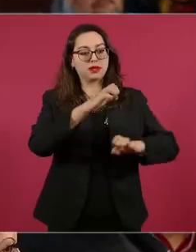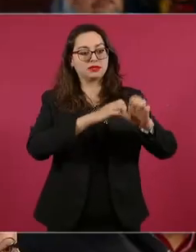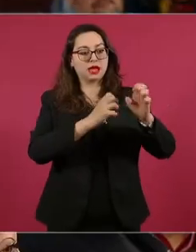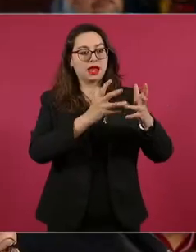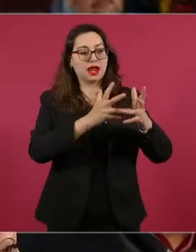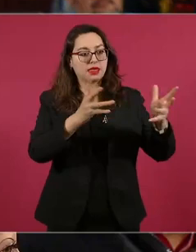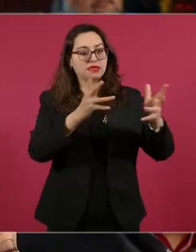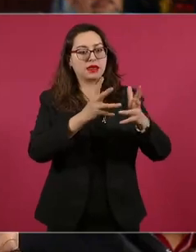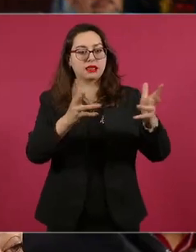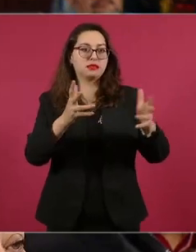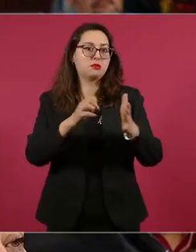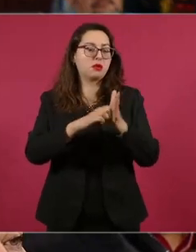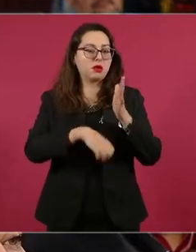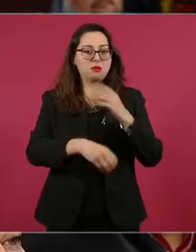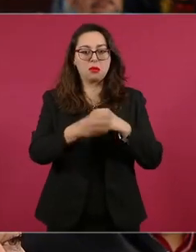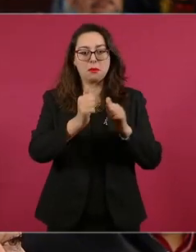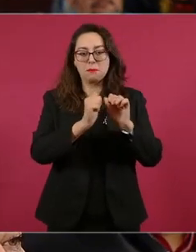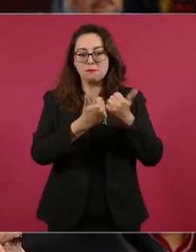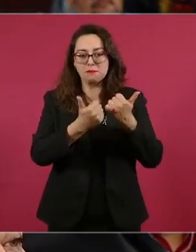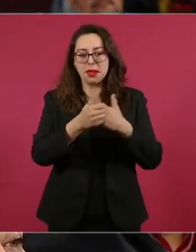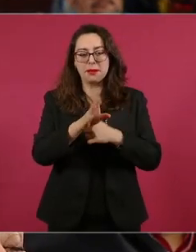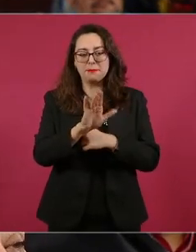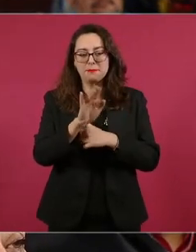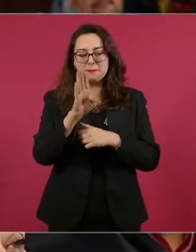que. Entonces, es